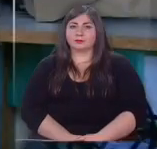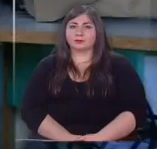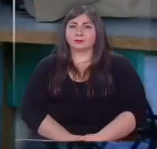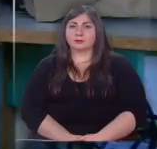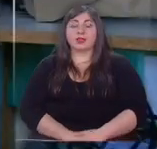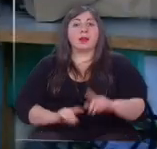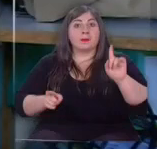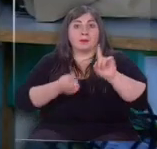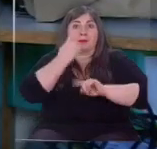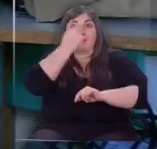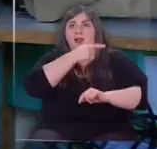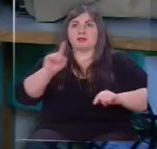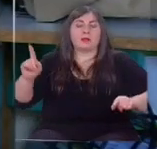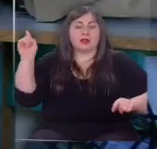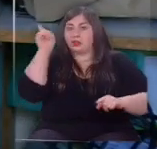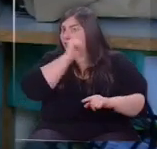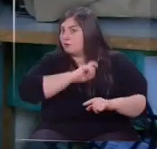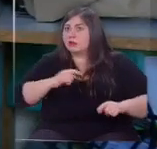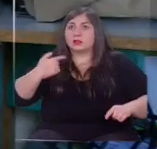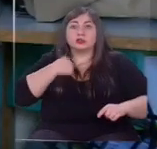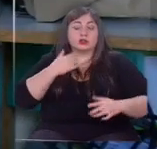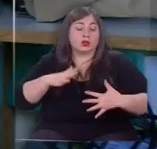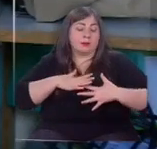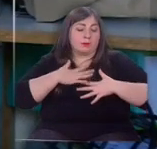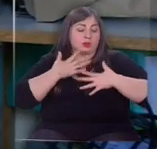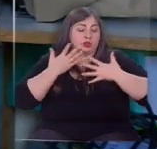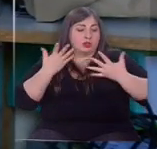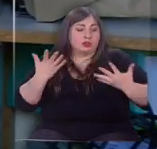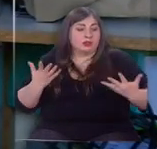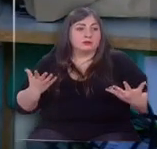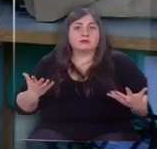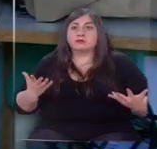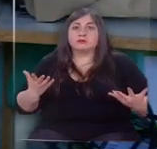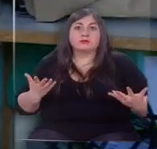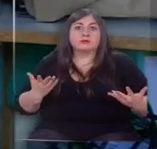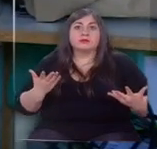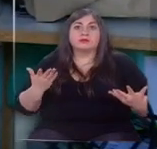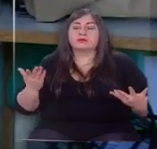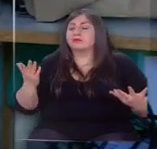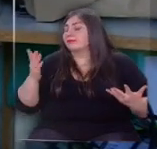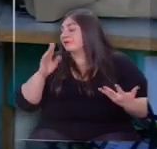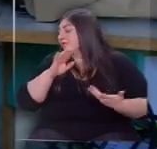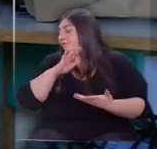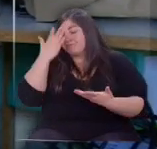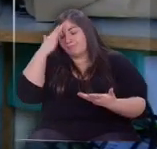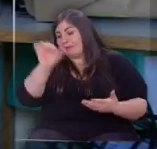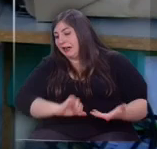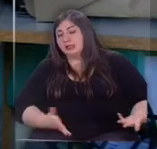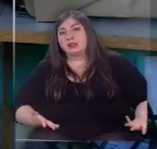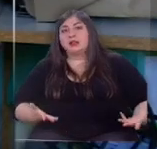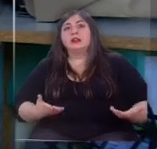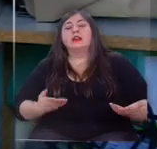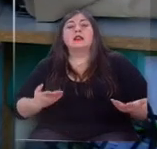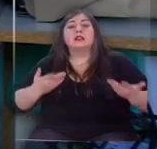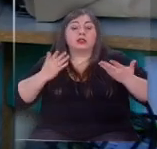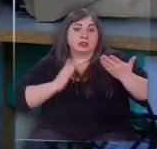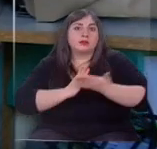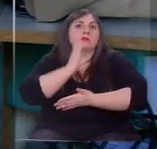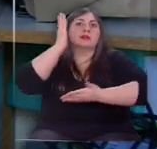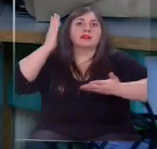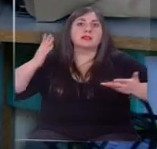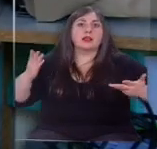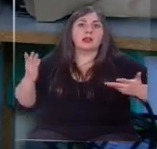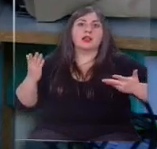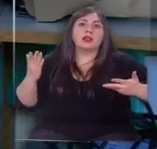La primera semana fue caótica, porque yo emocionalmente me fui a la vez. Y empecé a estar en un